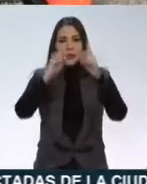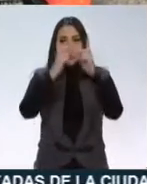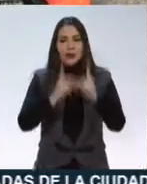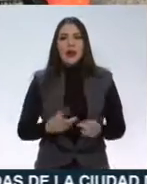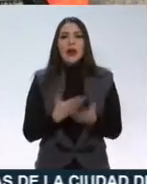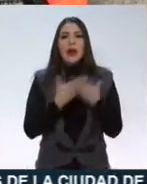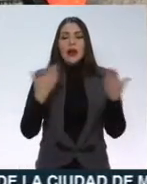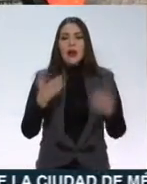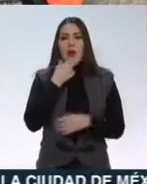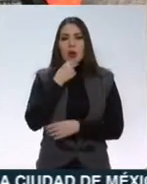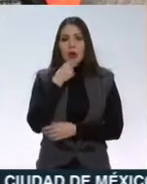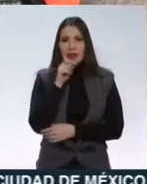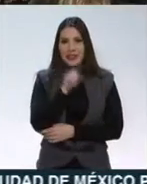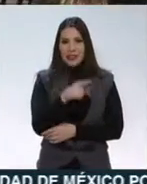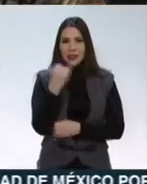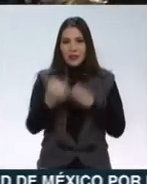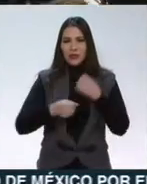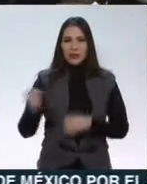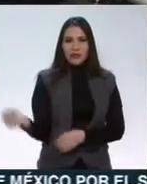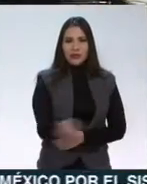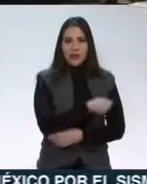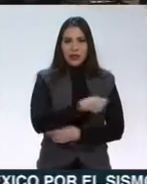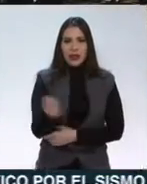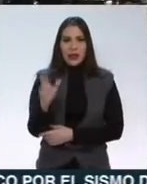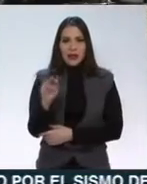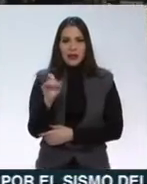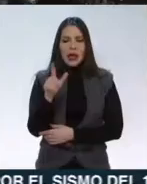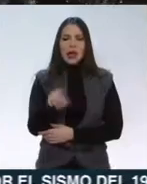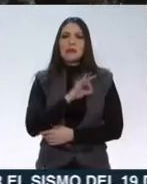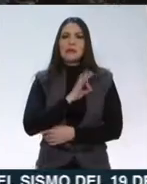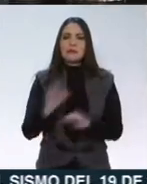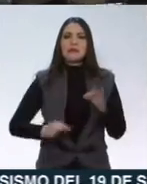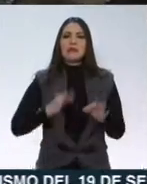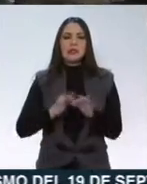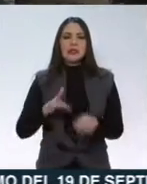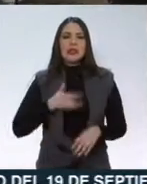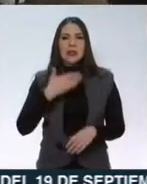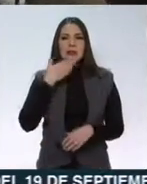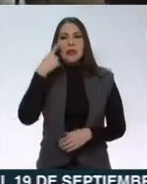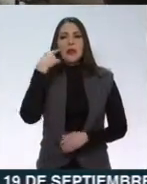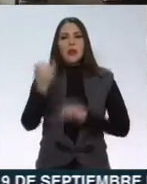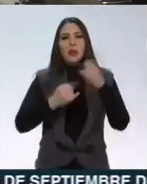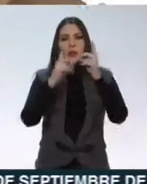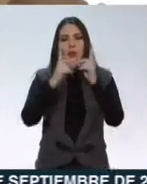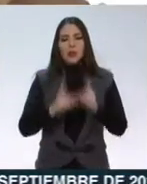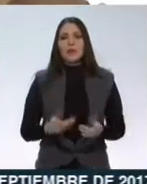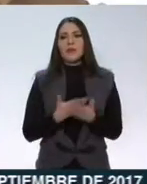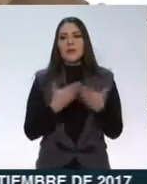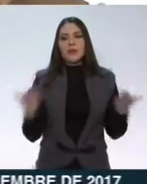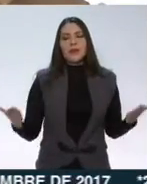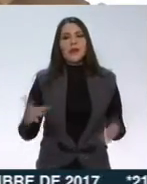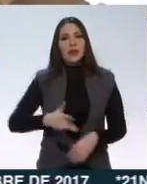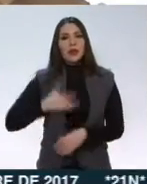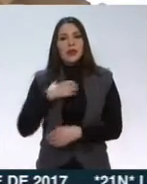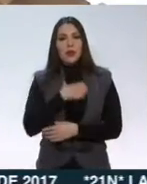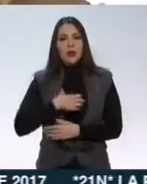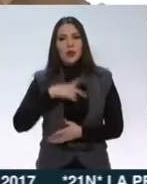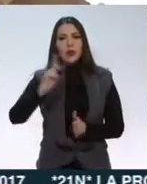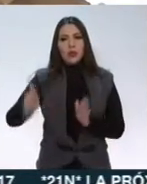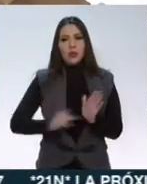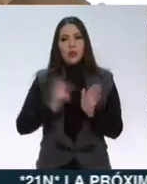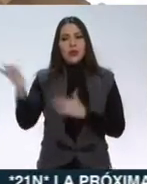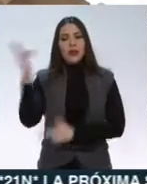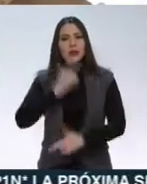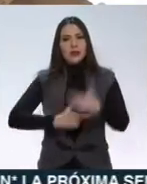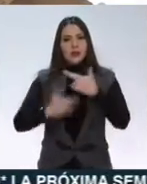condiciones de Rafael Nadal serán las mejores para afrontar el torneo. La verdad es que estamos muy contentos de que regrese, de que esté con